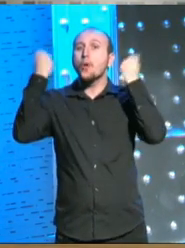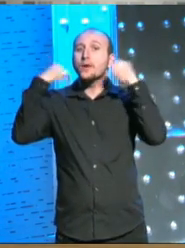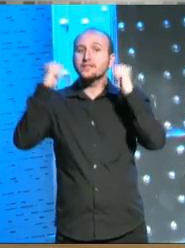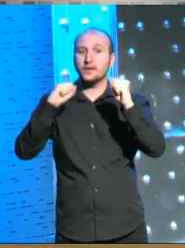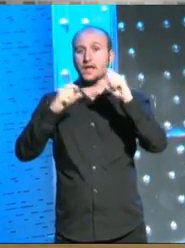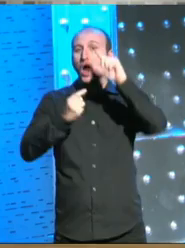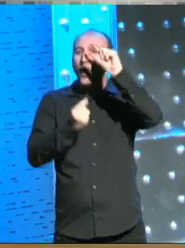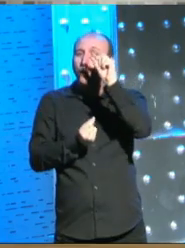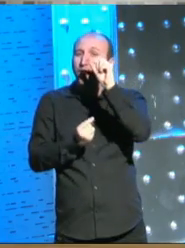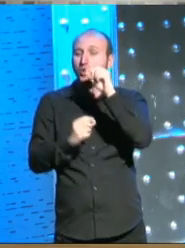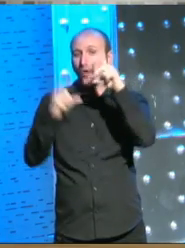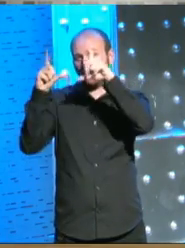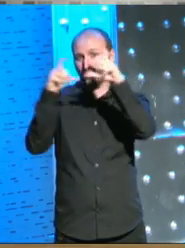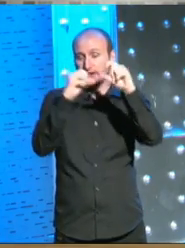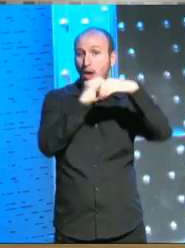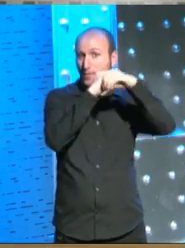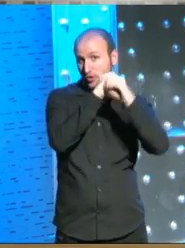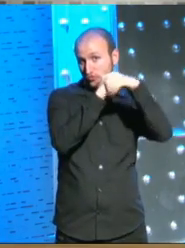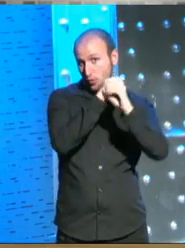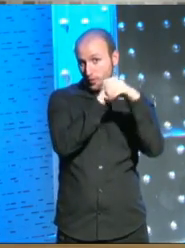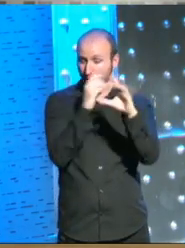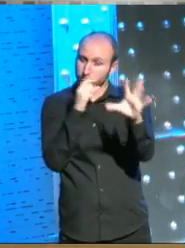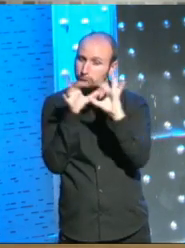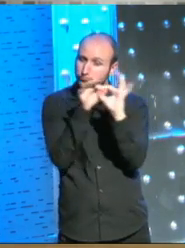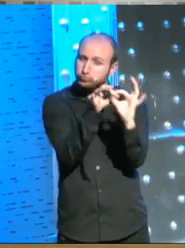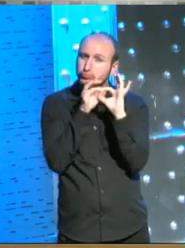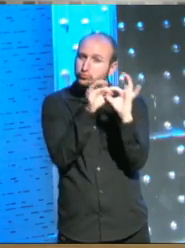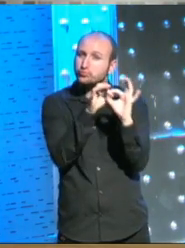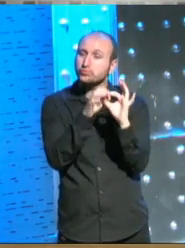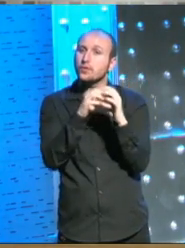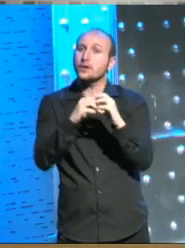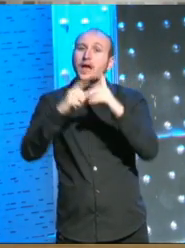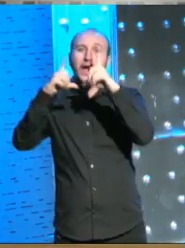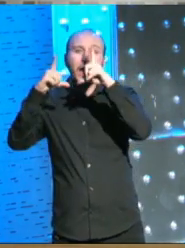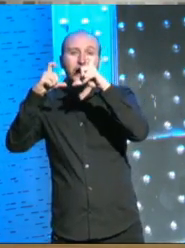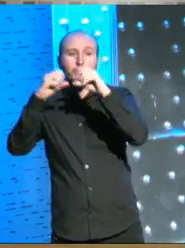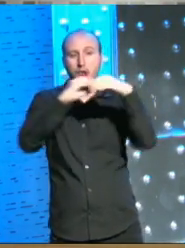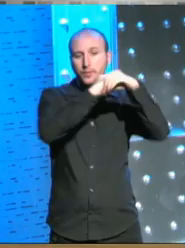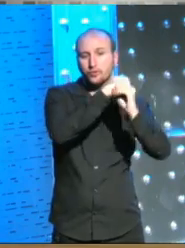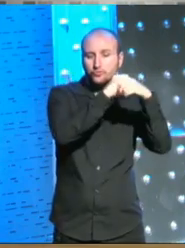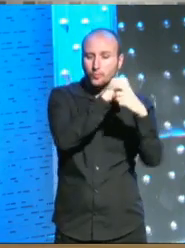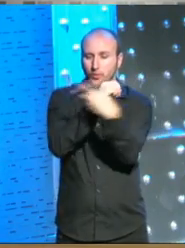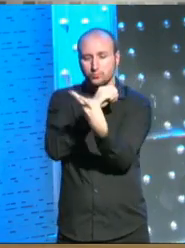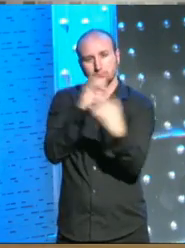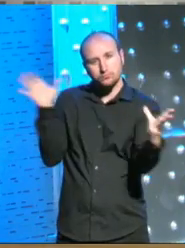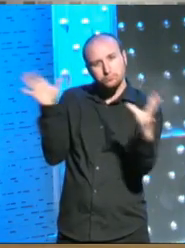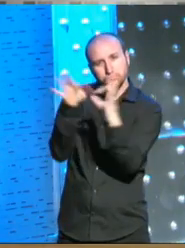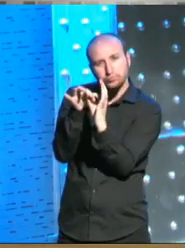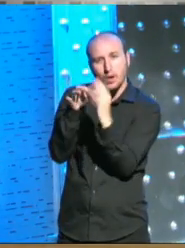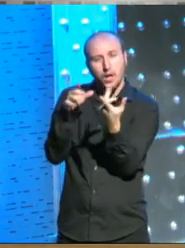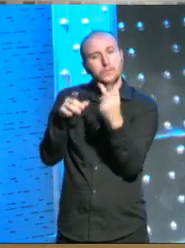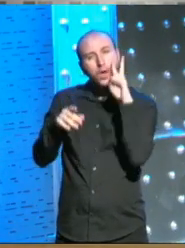de un microscopio. Aplica la cámara, el objetivo de la cámara al microscopio y pues puede